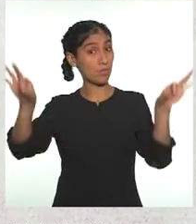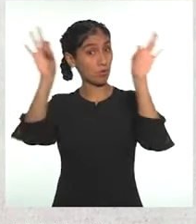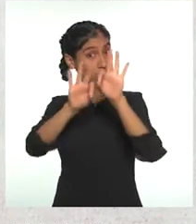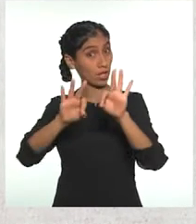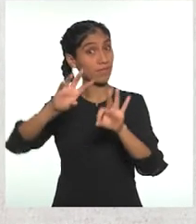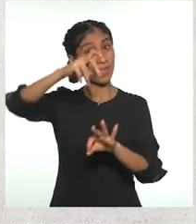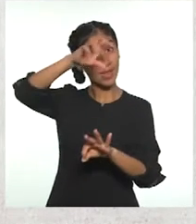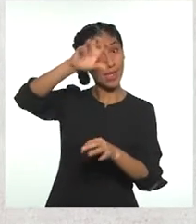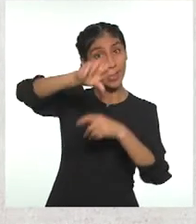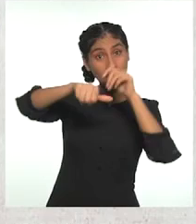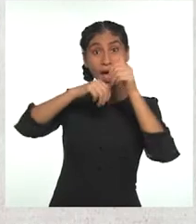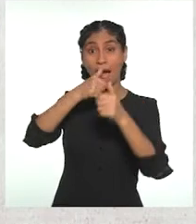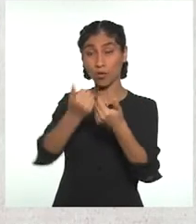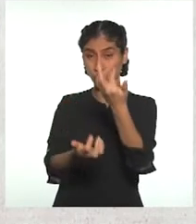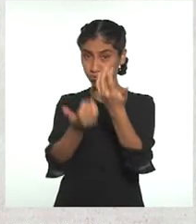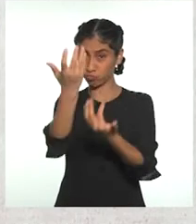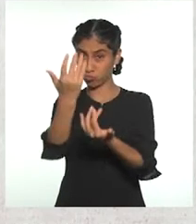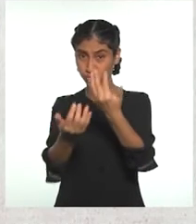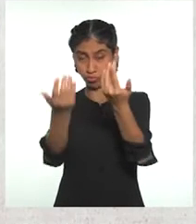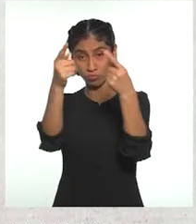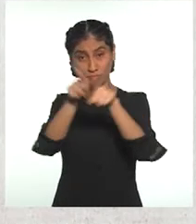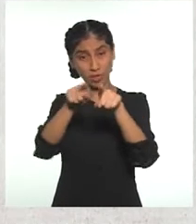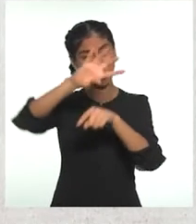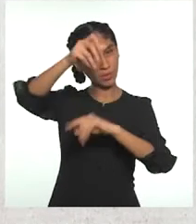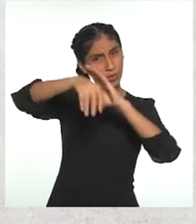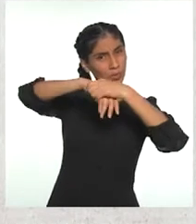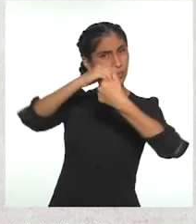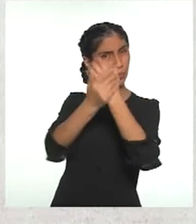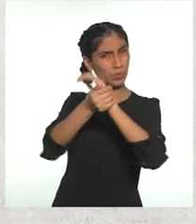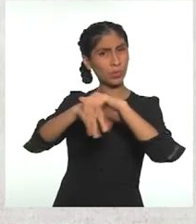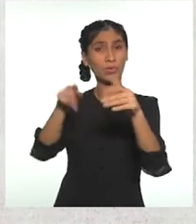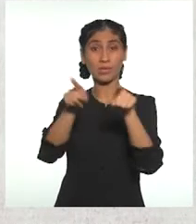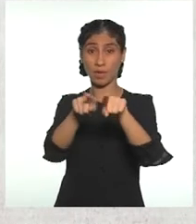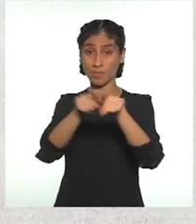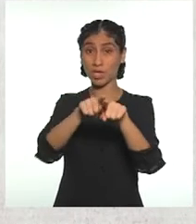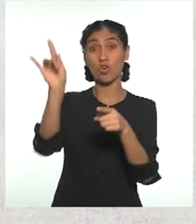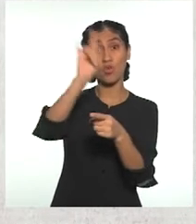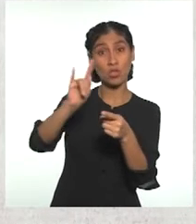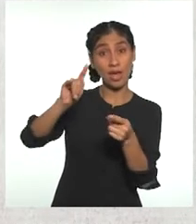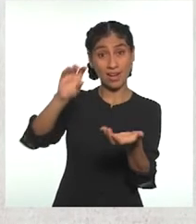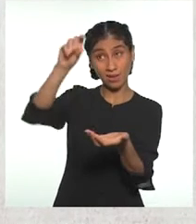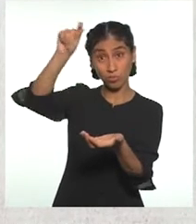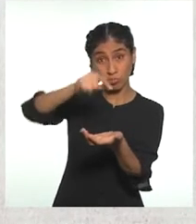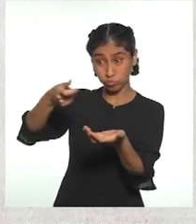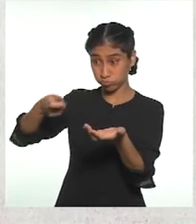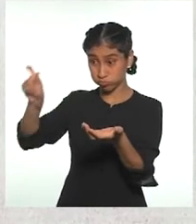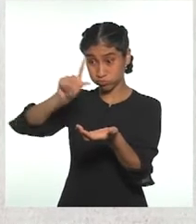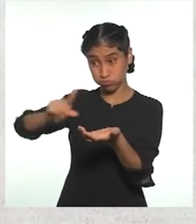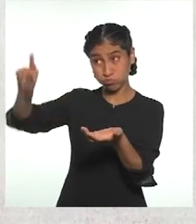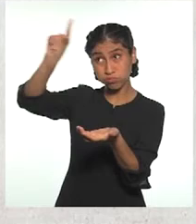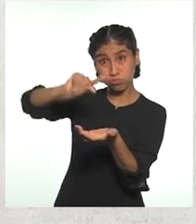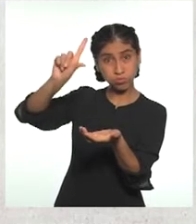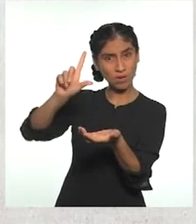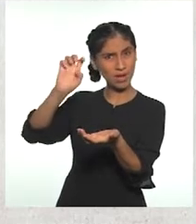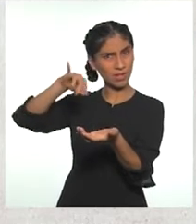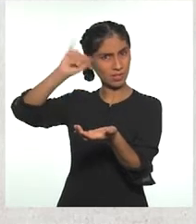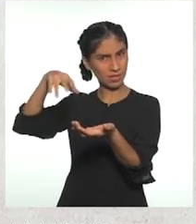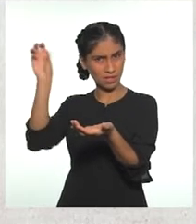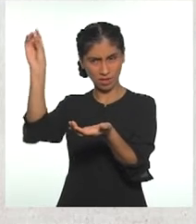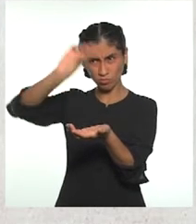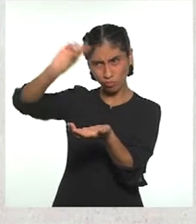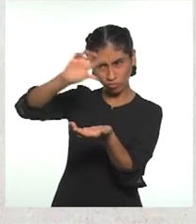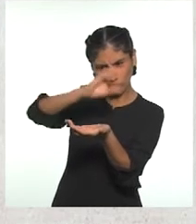agua, lavarse las manos, usar letrinas, fabricar suero casero, utilizar lejía como antiséptico y evitar pescados, mariscos